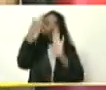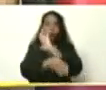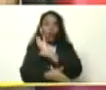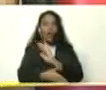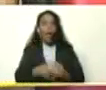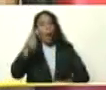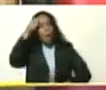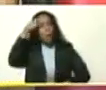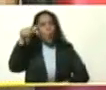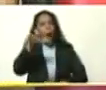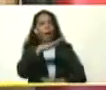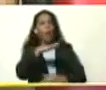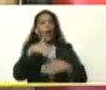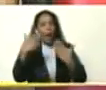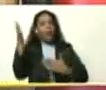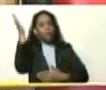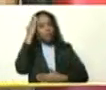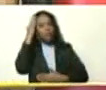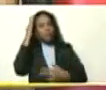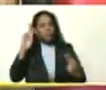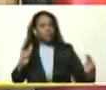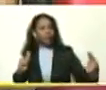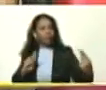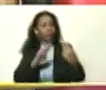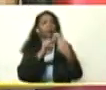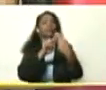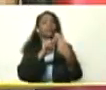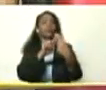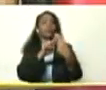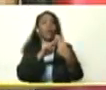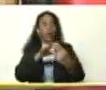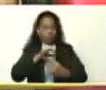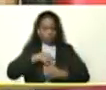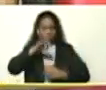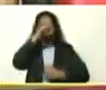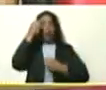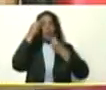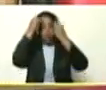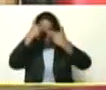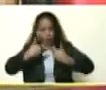Somos pueblos que sabemos reencontrarnos desde el alma buena,